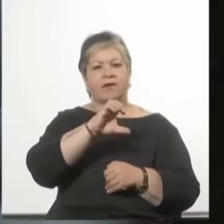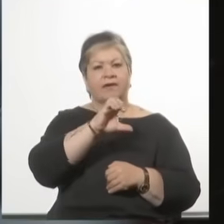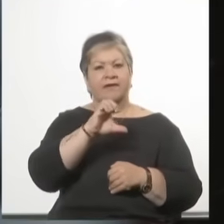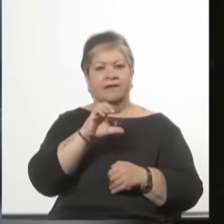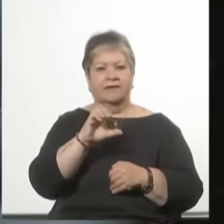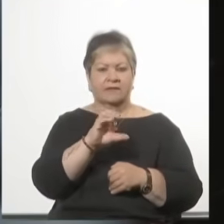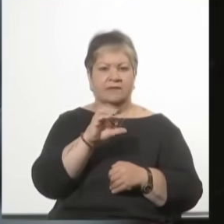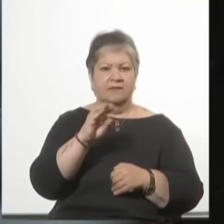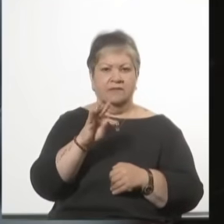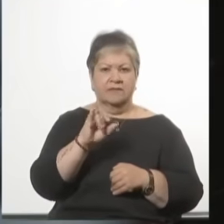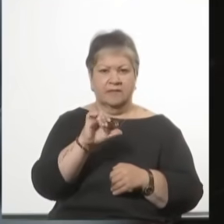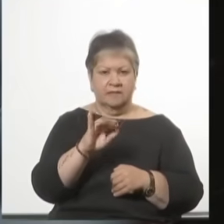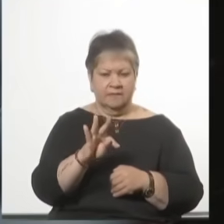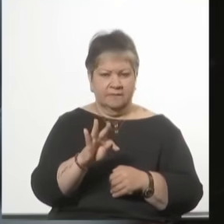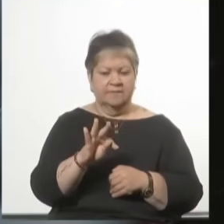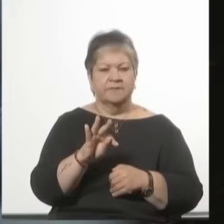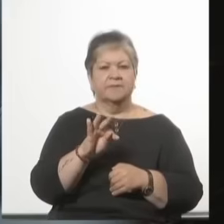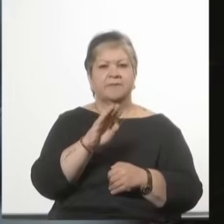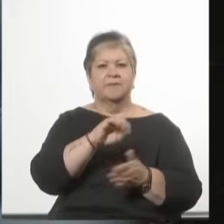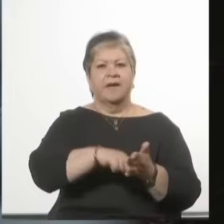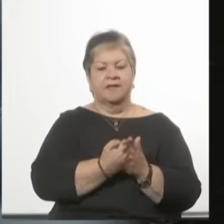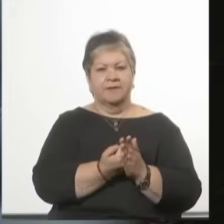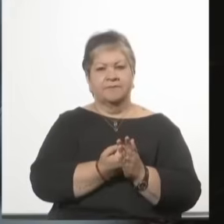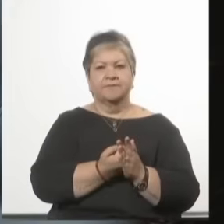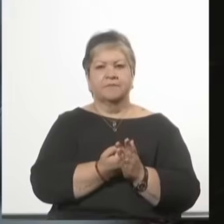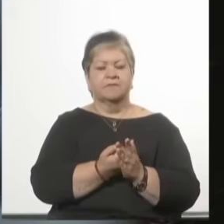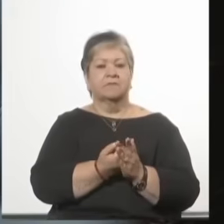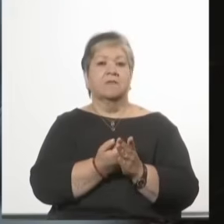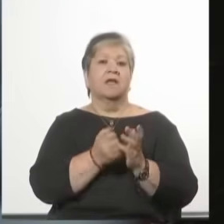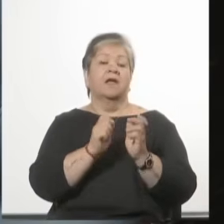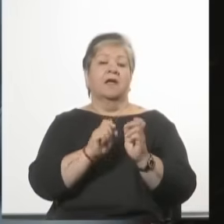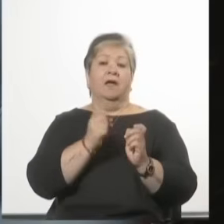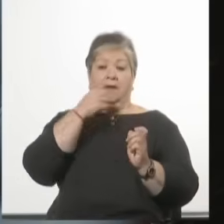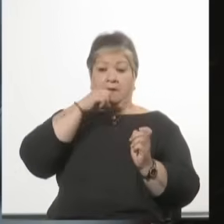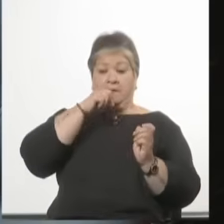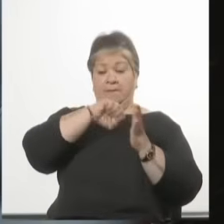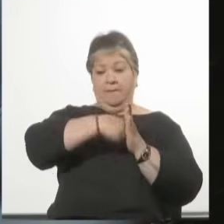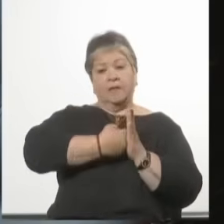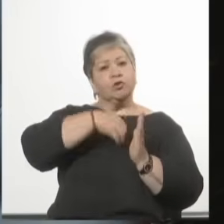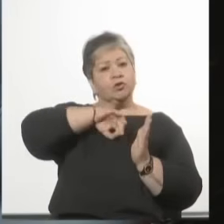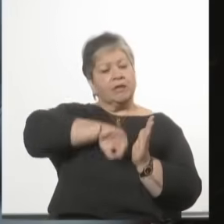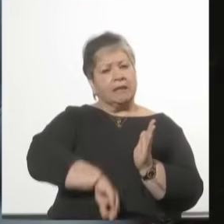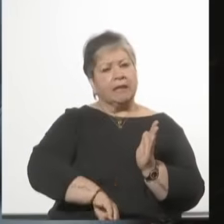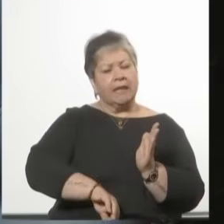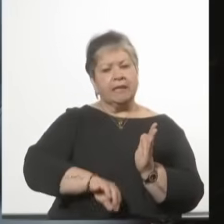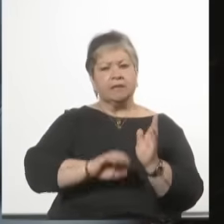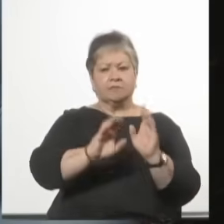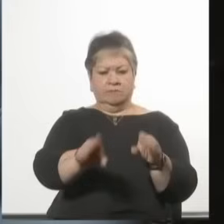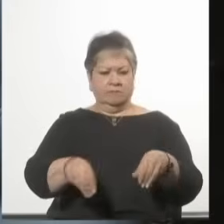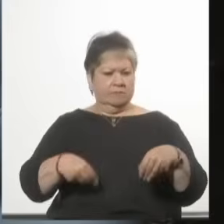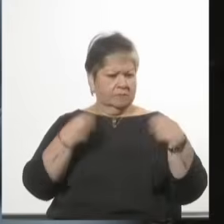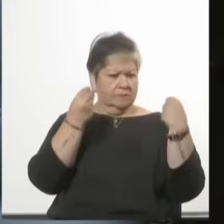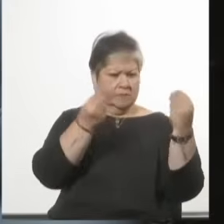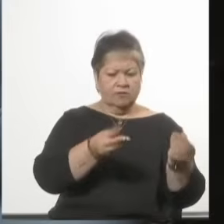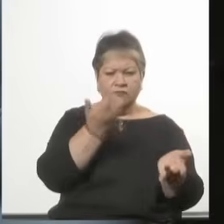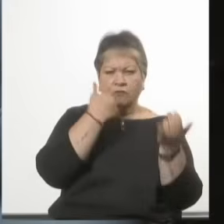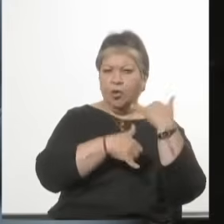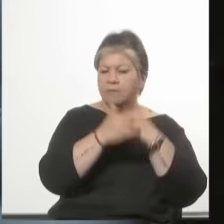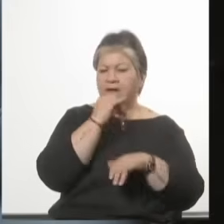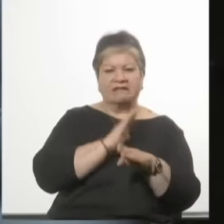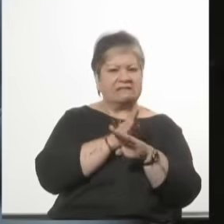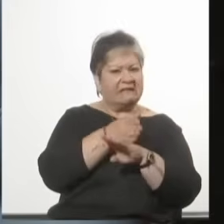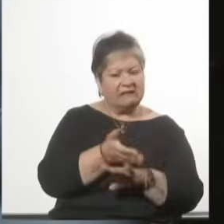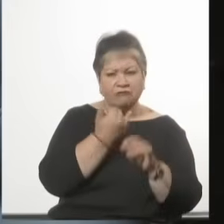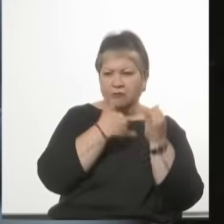Ministerio obtiene respuesta del Banco Central del Uruguay, donde informa respecto de Euro-Exim Bank que no se pudo acceder a